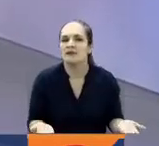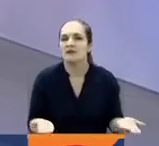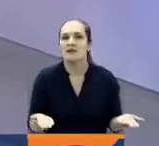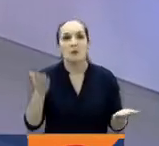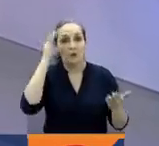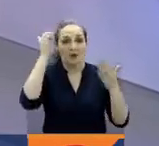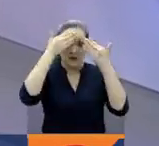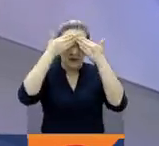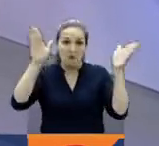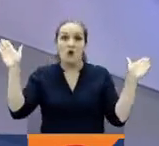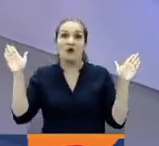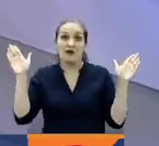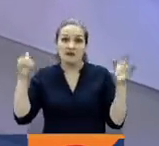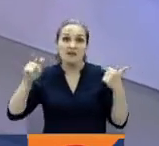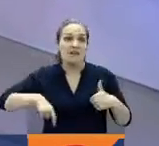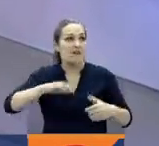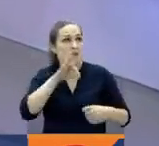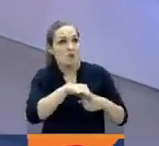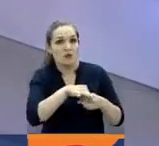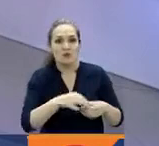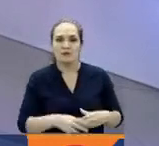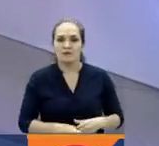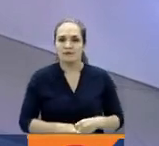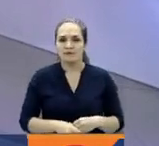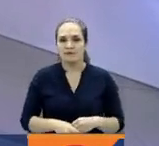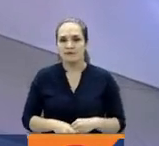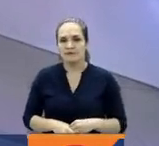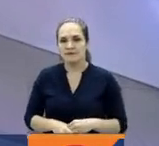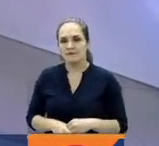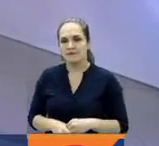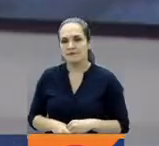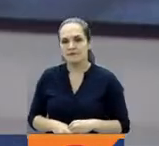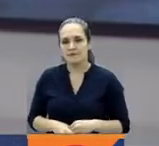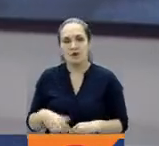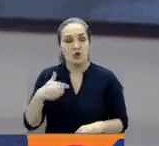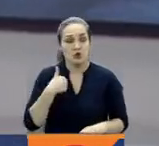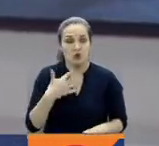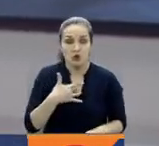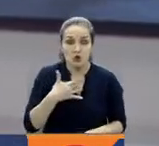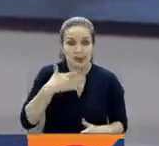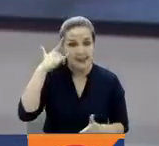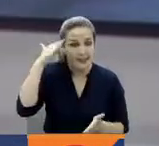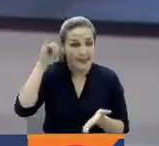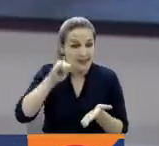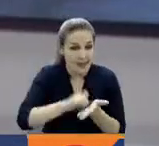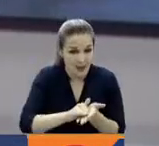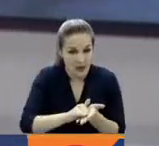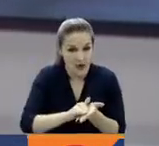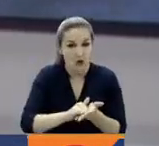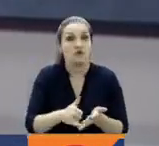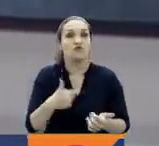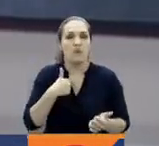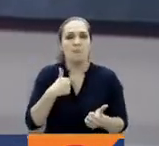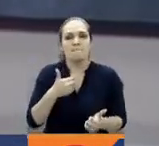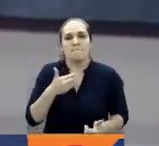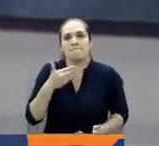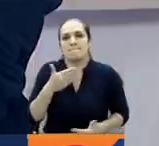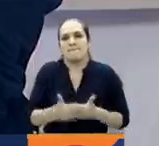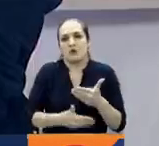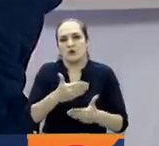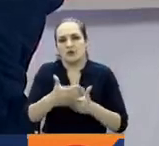no es a través del voto que se pueda dialogar? Yo creo que hay muchos procesos